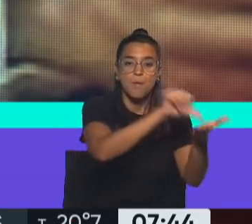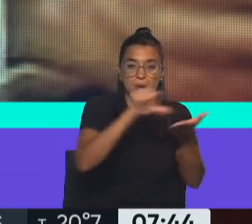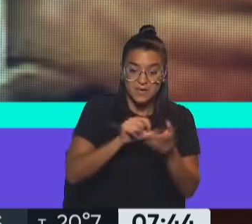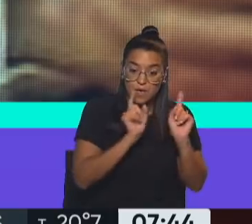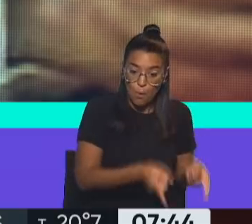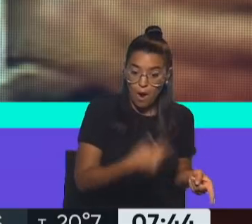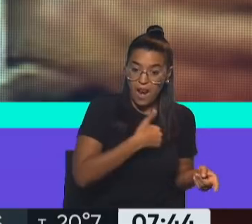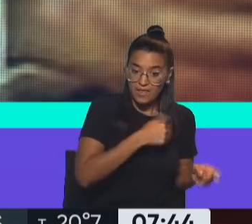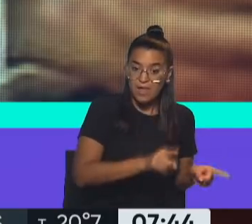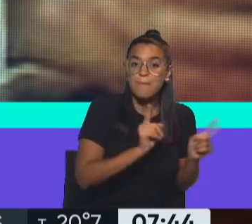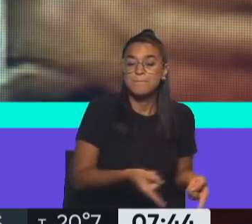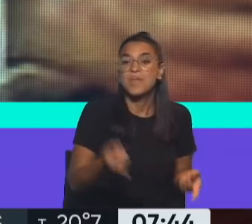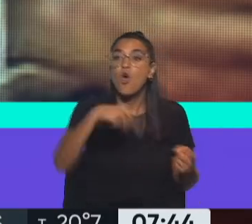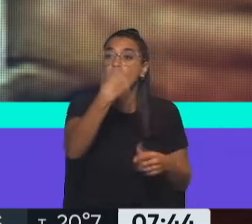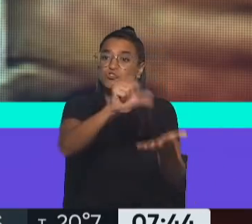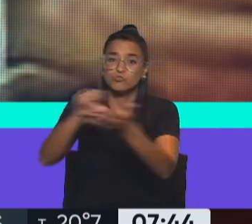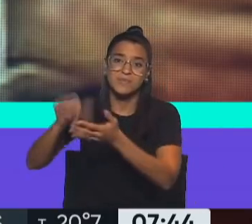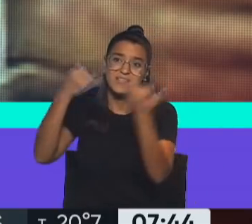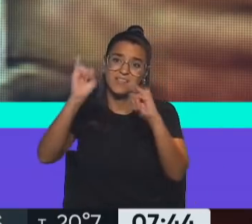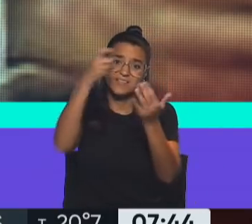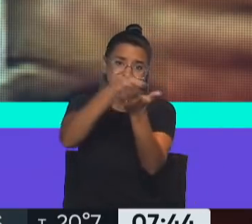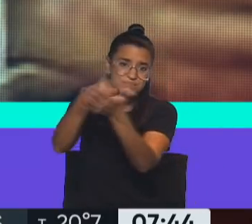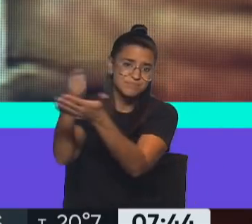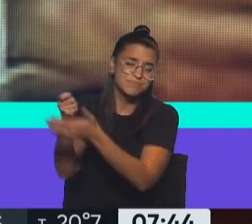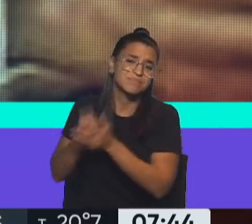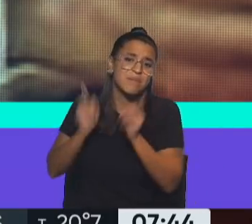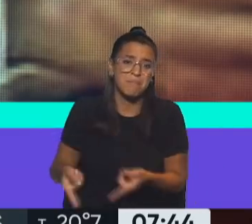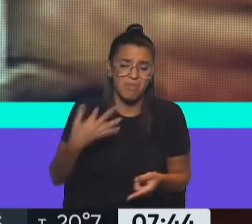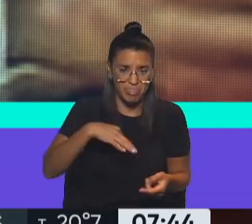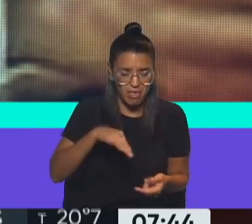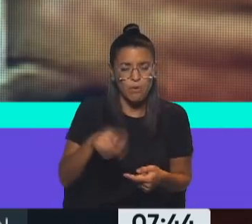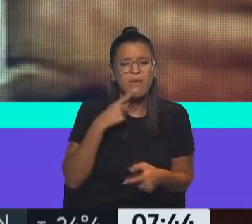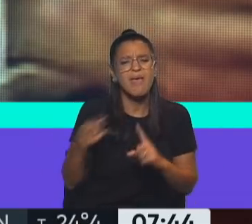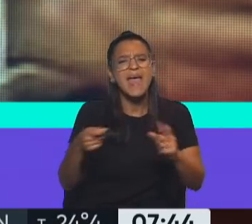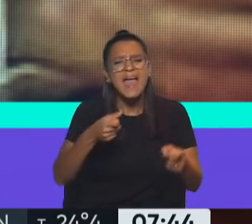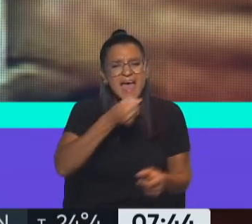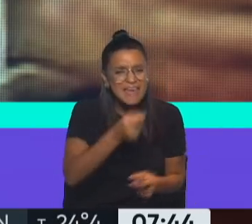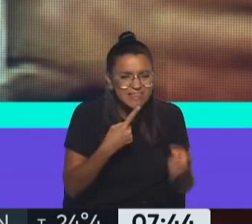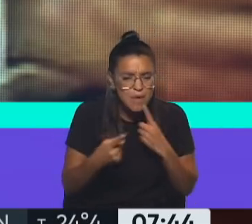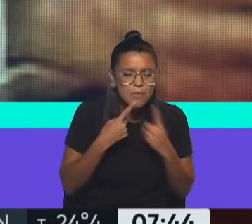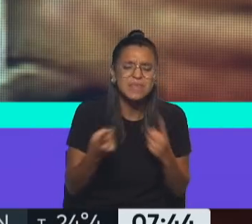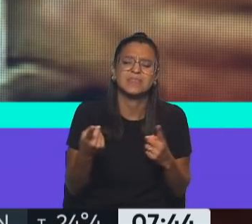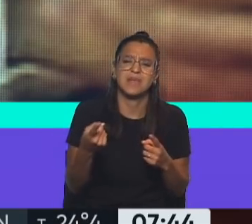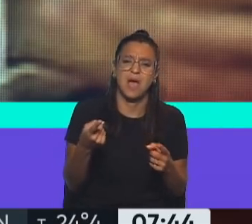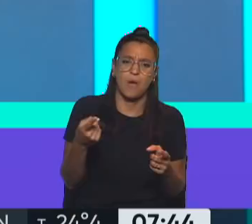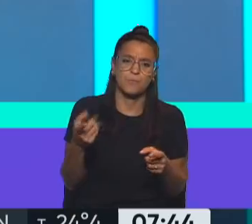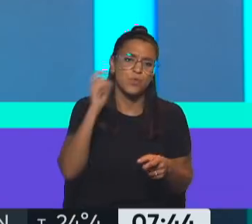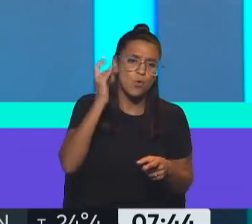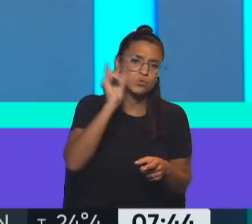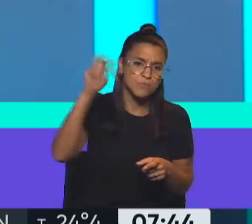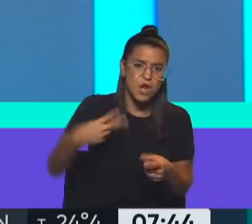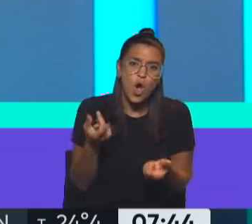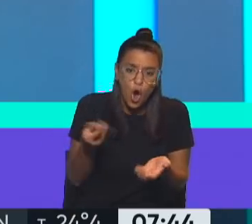nuestro, deben pagar esas sobretasas, esos sobrecargos. En la entrevista, ¿Guzmán volvió a insistir sobre estos temas?